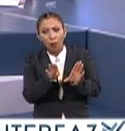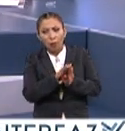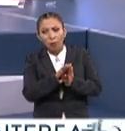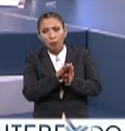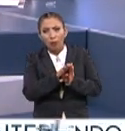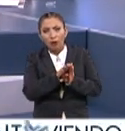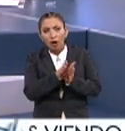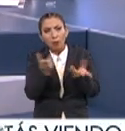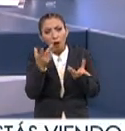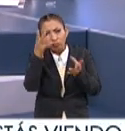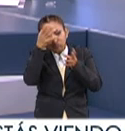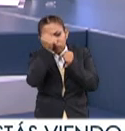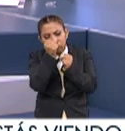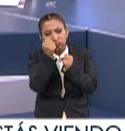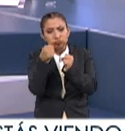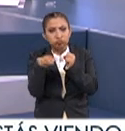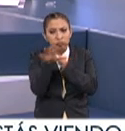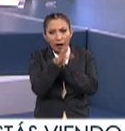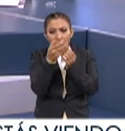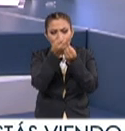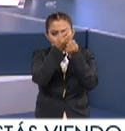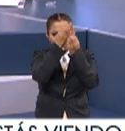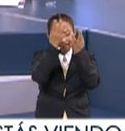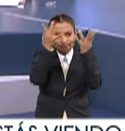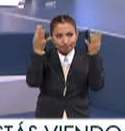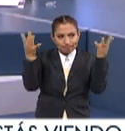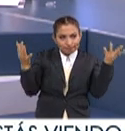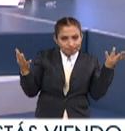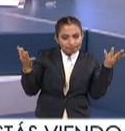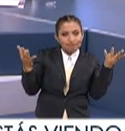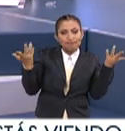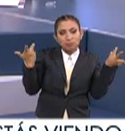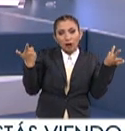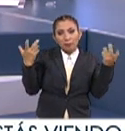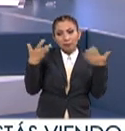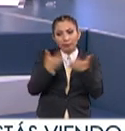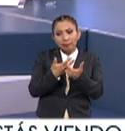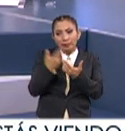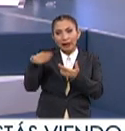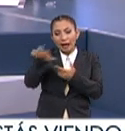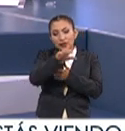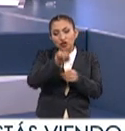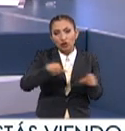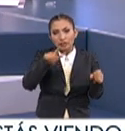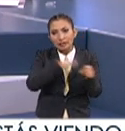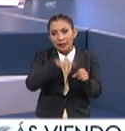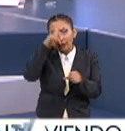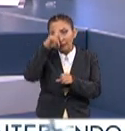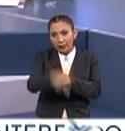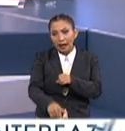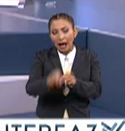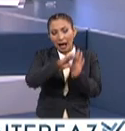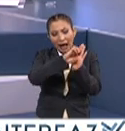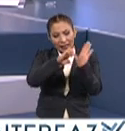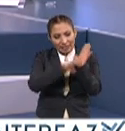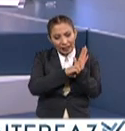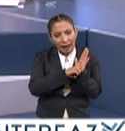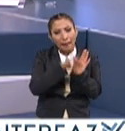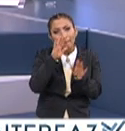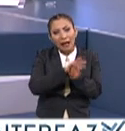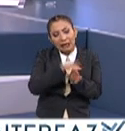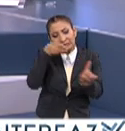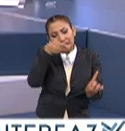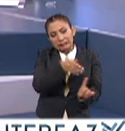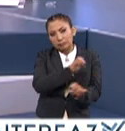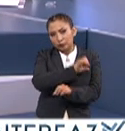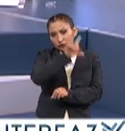pueden conceptualizarse un concepto tan amplio compaginado en lo que es nuestra sociedad mexicana? La ética, sobre todo en la